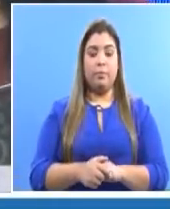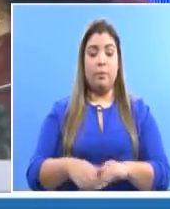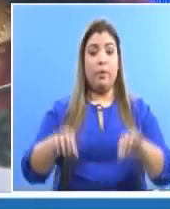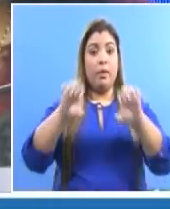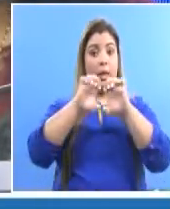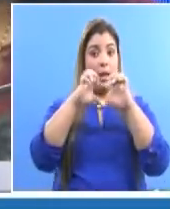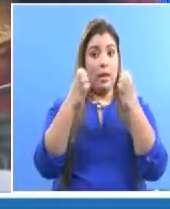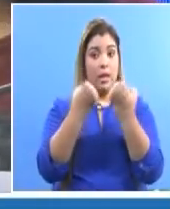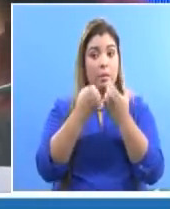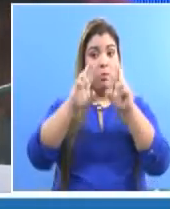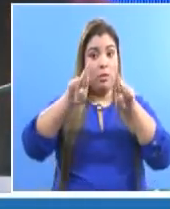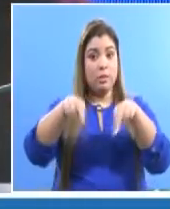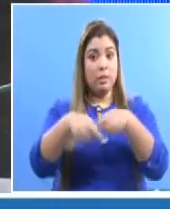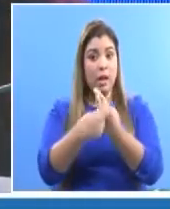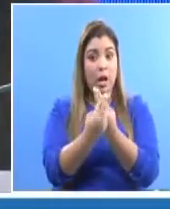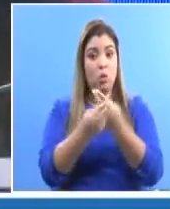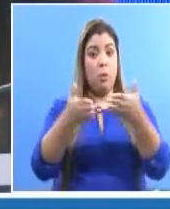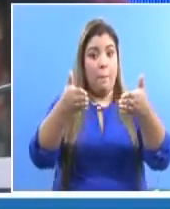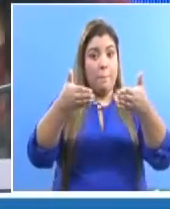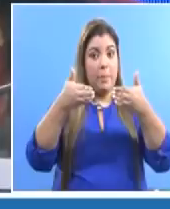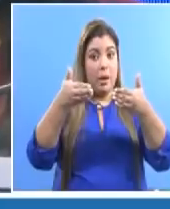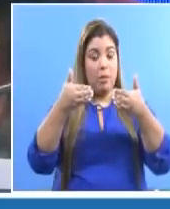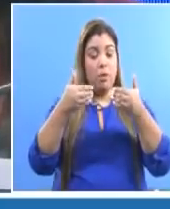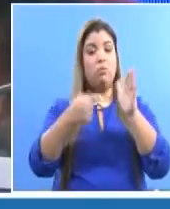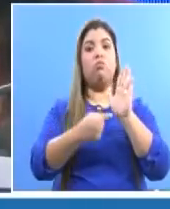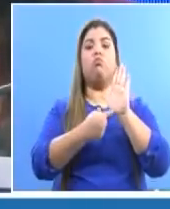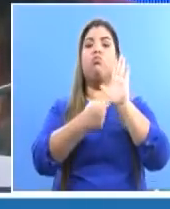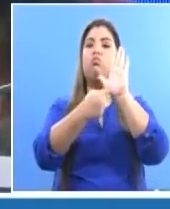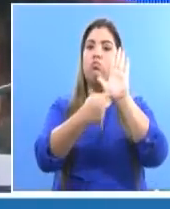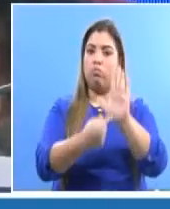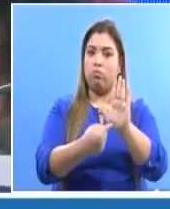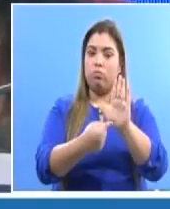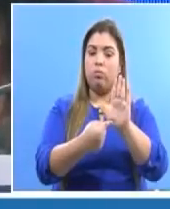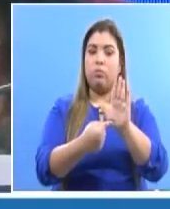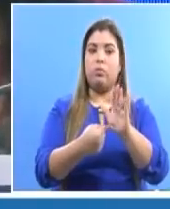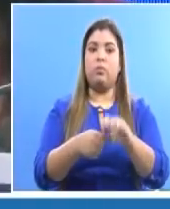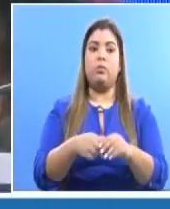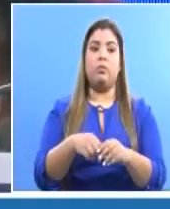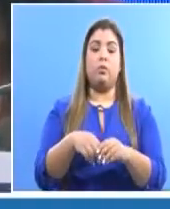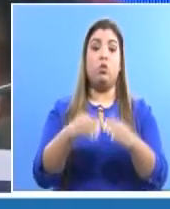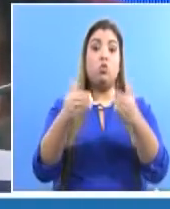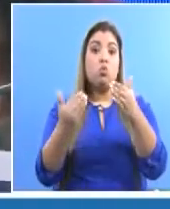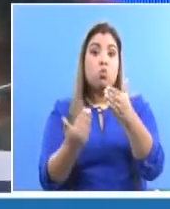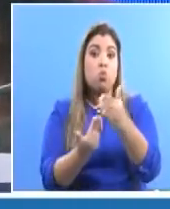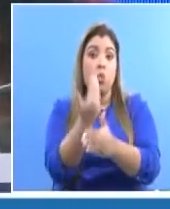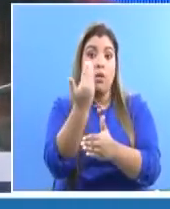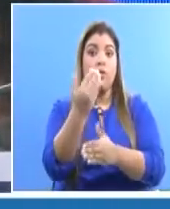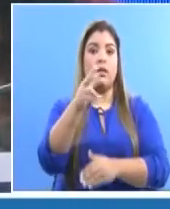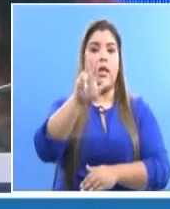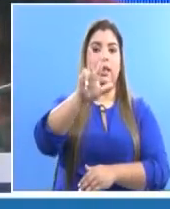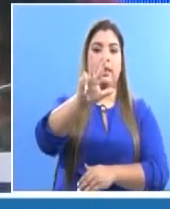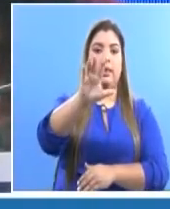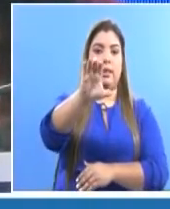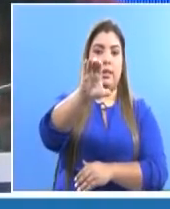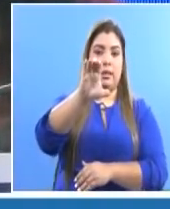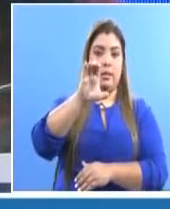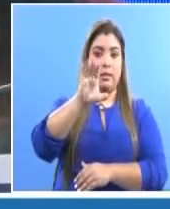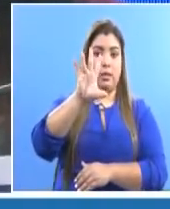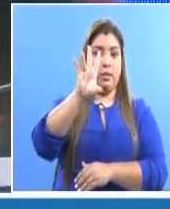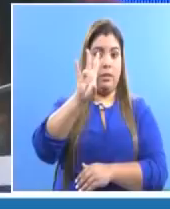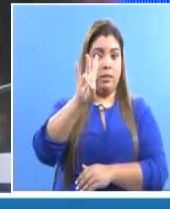Vigilancia Epidemiológica de Panamá reporta como casos nuevos